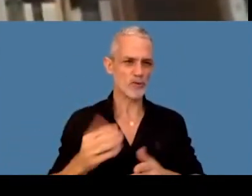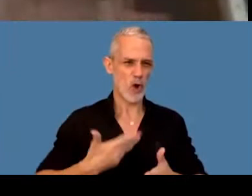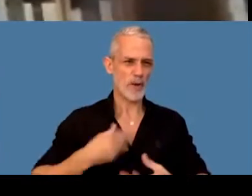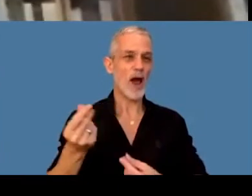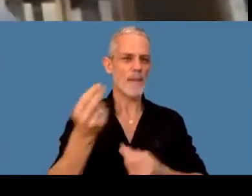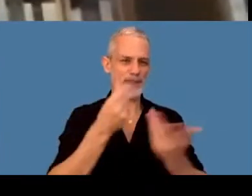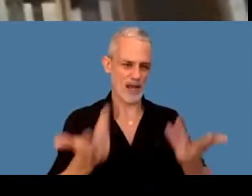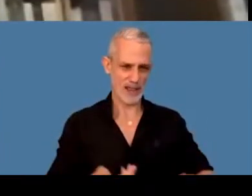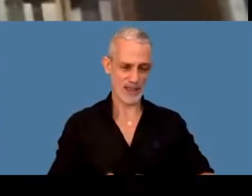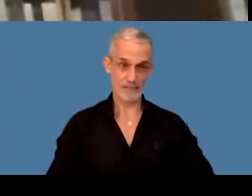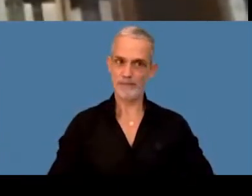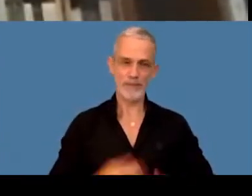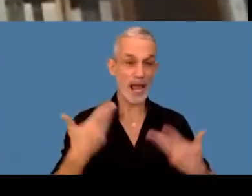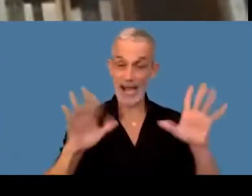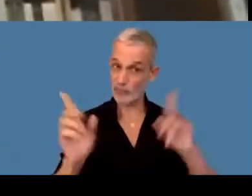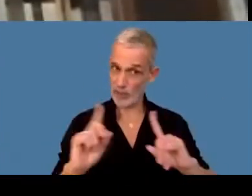Las cosas no son casualidades.